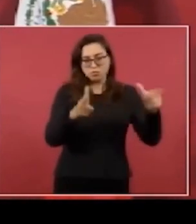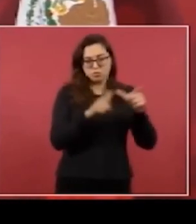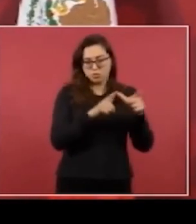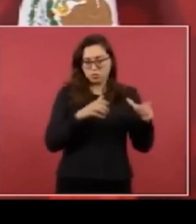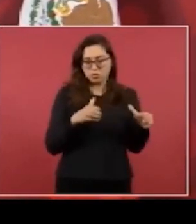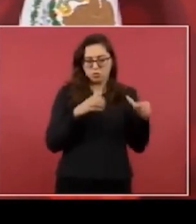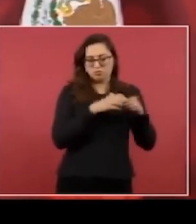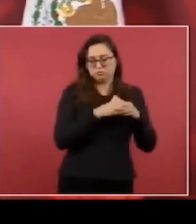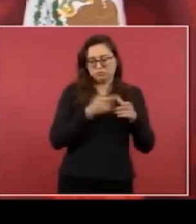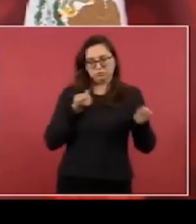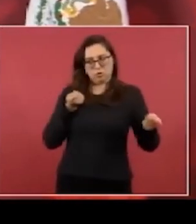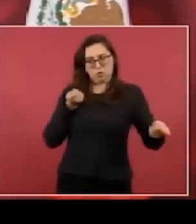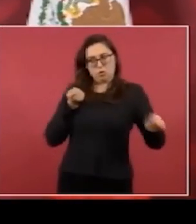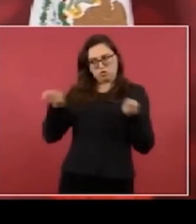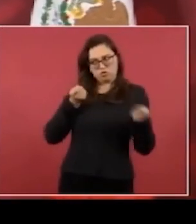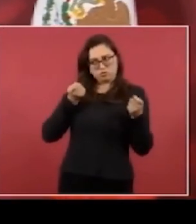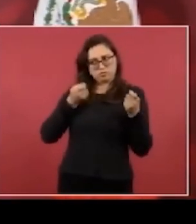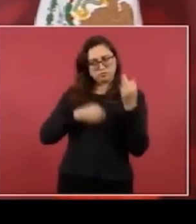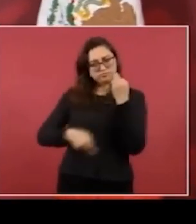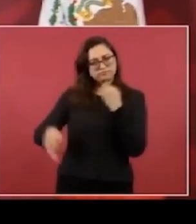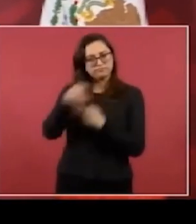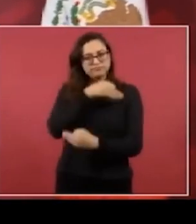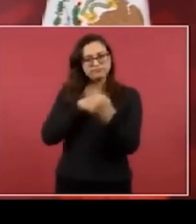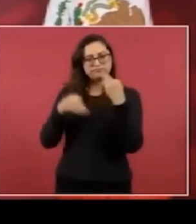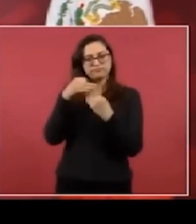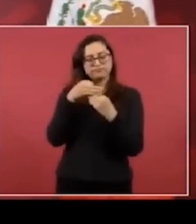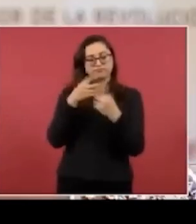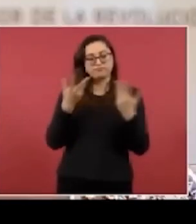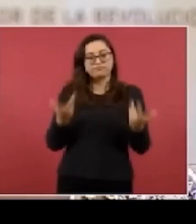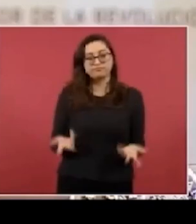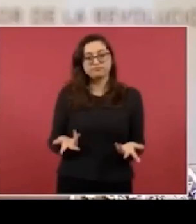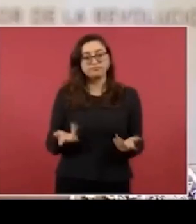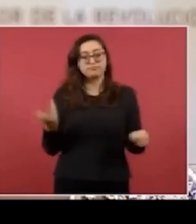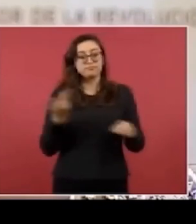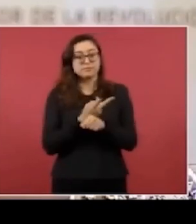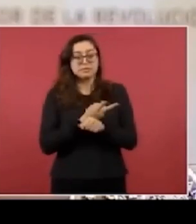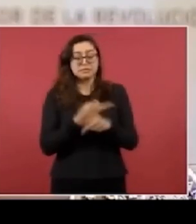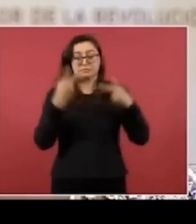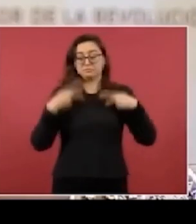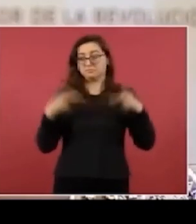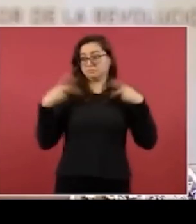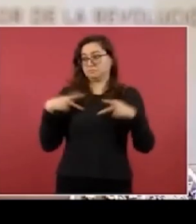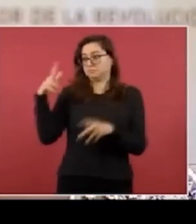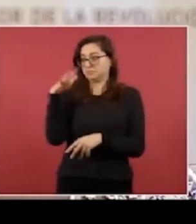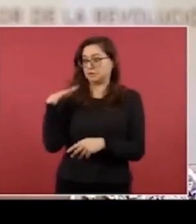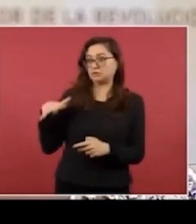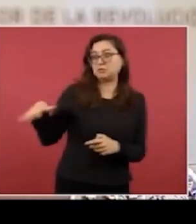que domina y que no permite que el pueblo peruano,